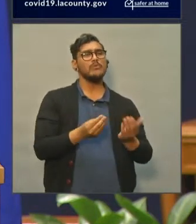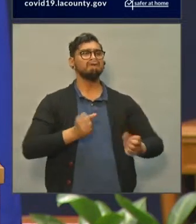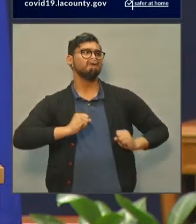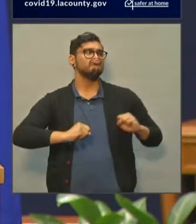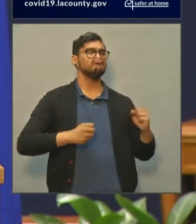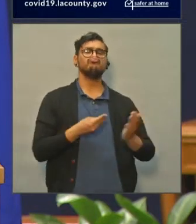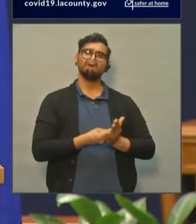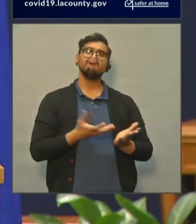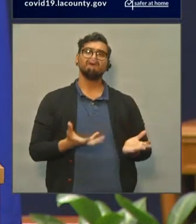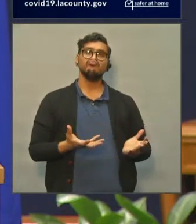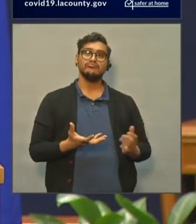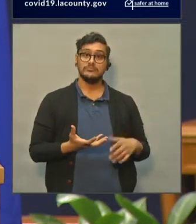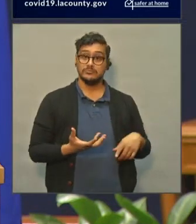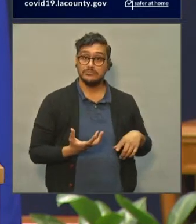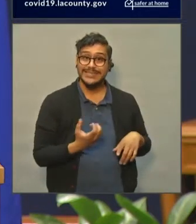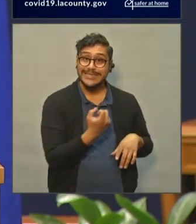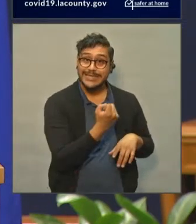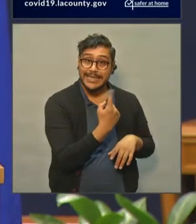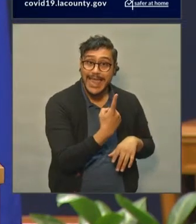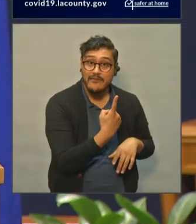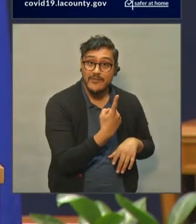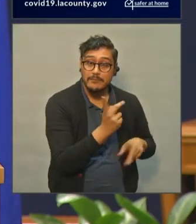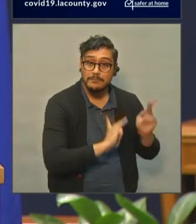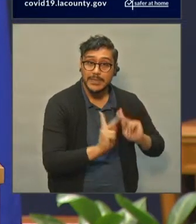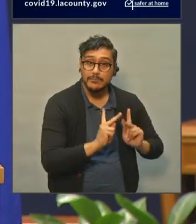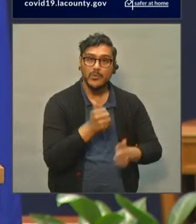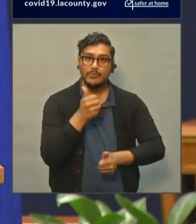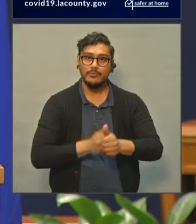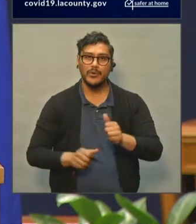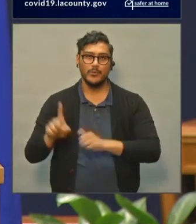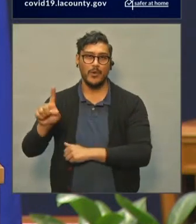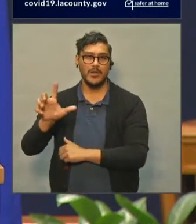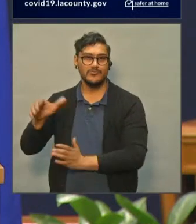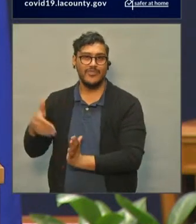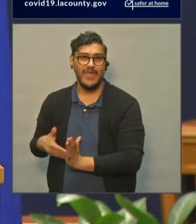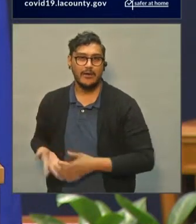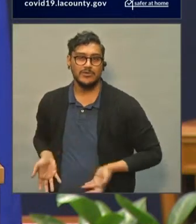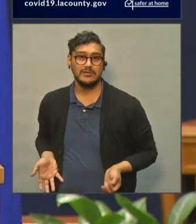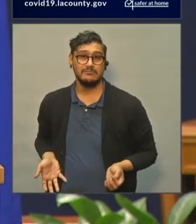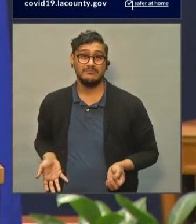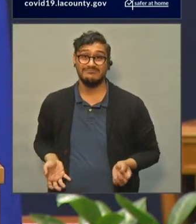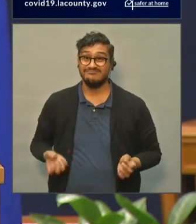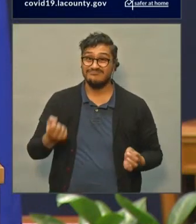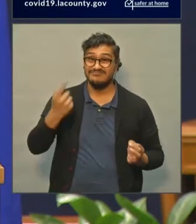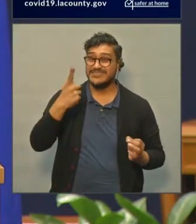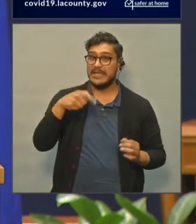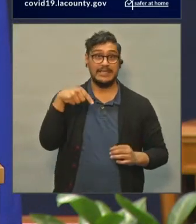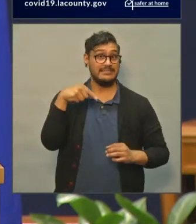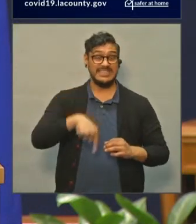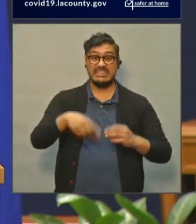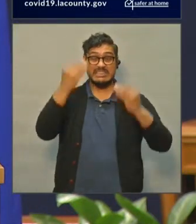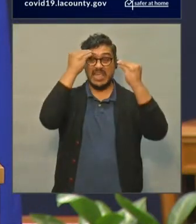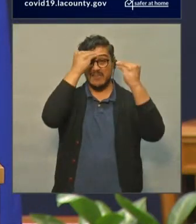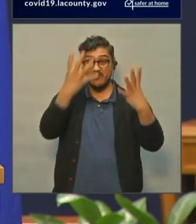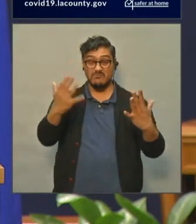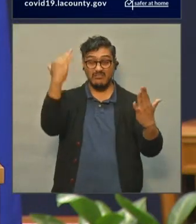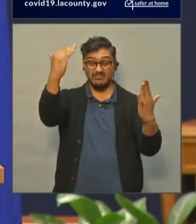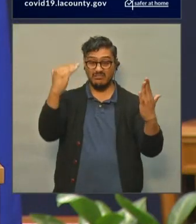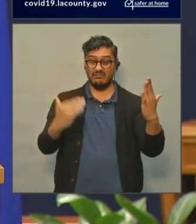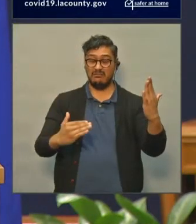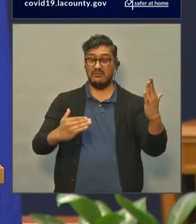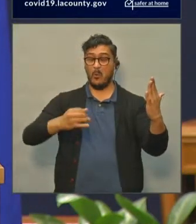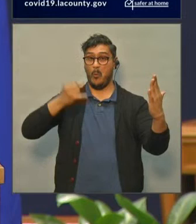de mortalidad de 11 por cada 100,000 personas. Los datos son profundamente alarmantes y